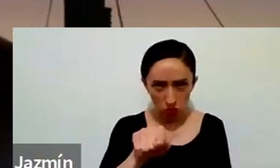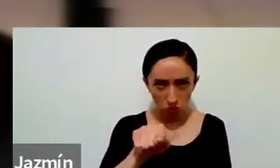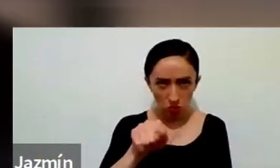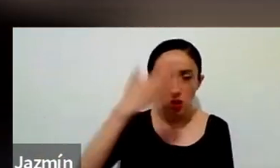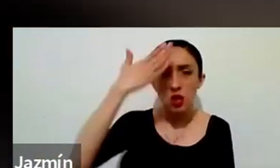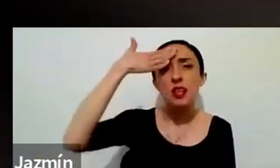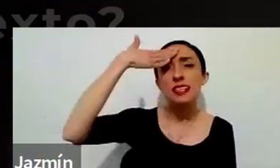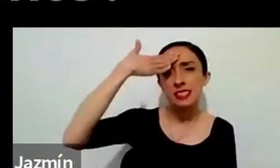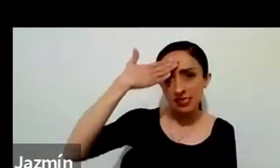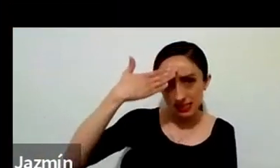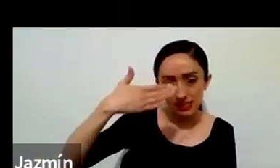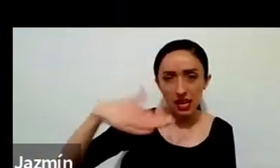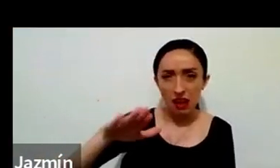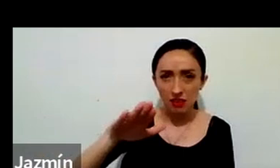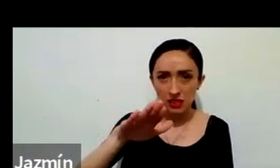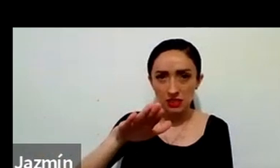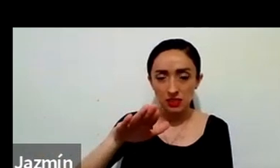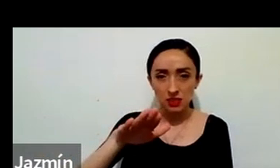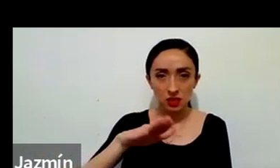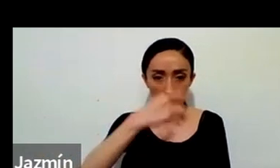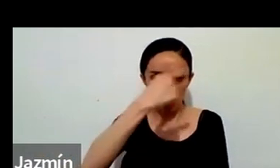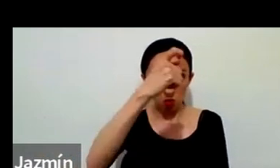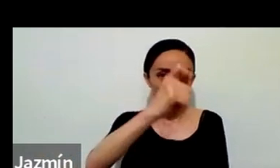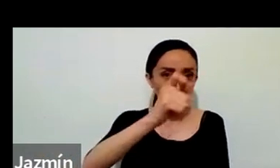¿Cuál es tu contexto?